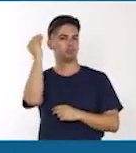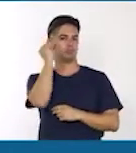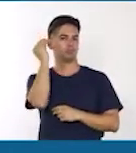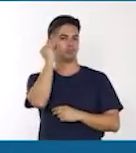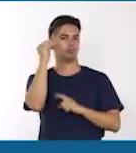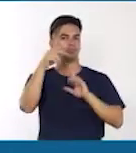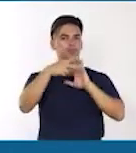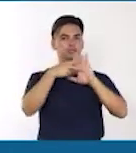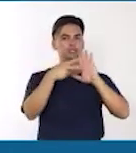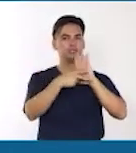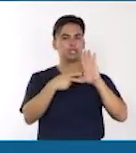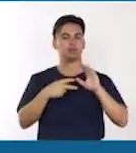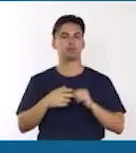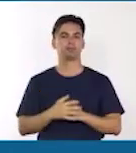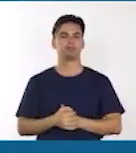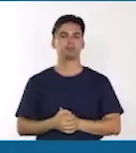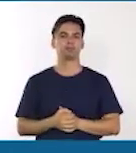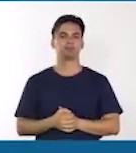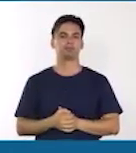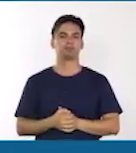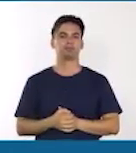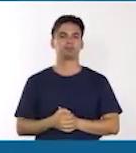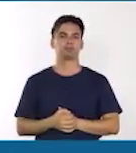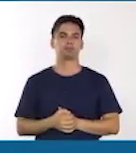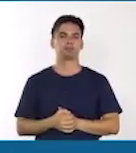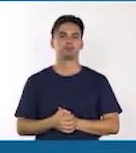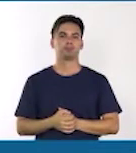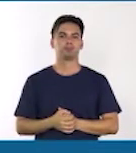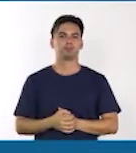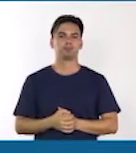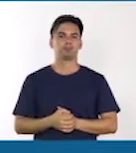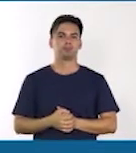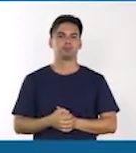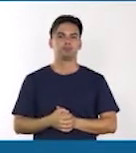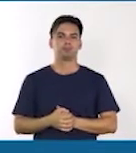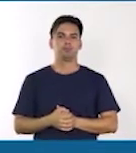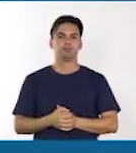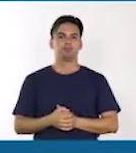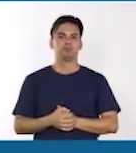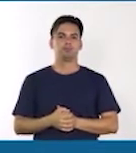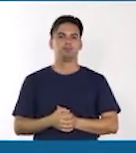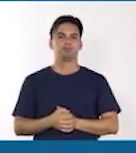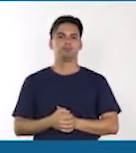para desarrollar los temas que antes hacíamos mención.